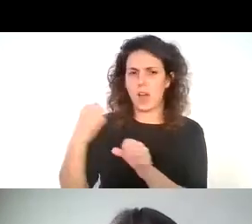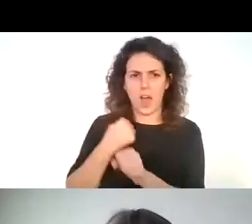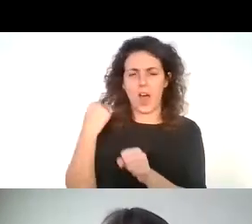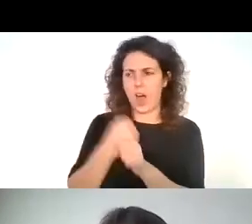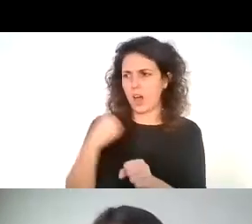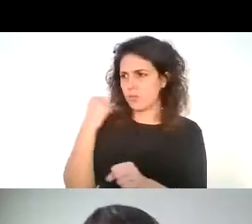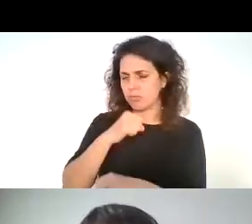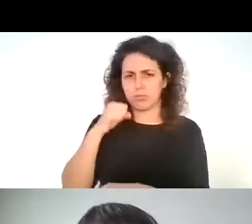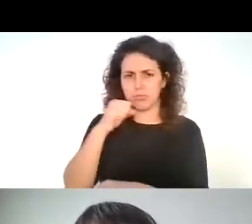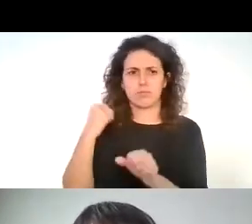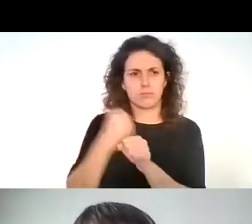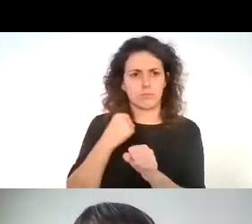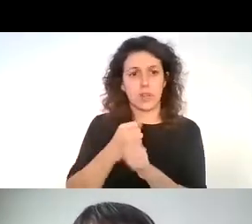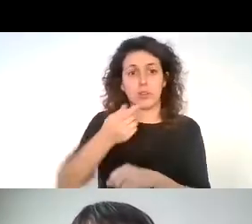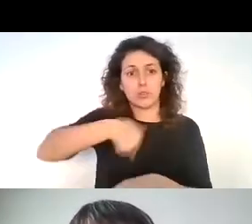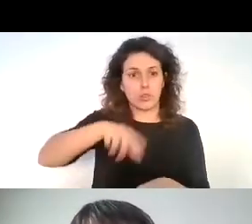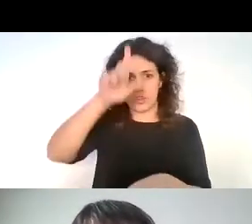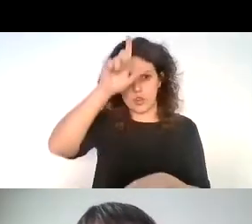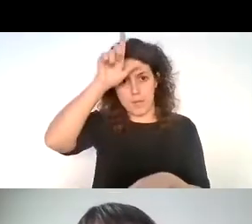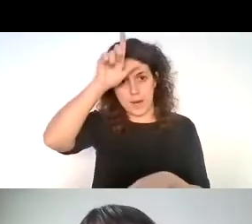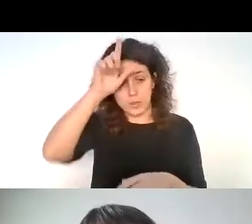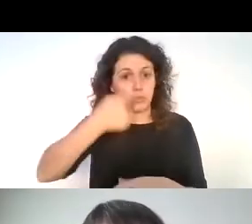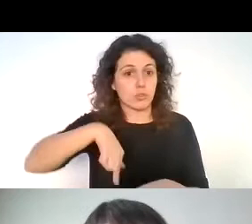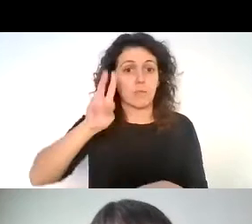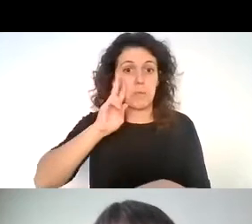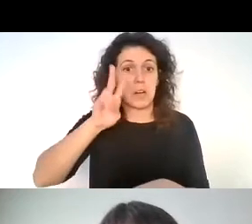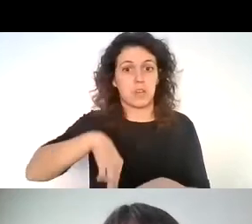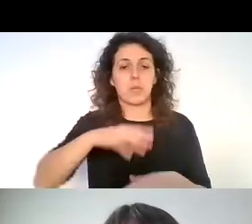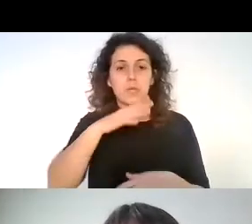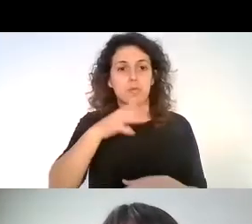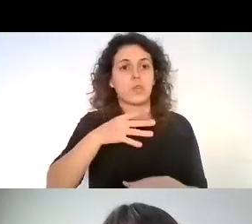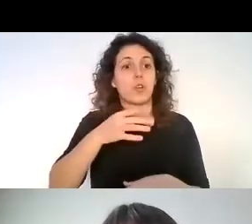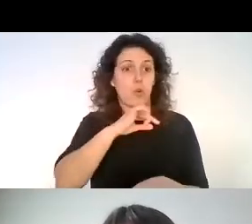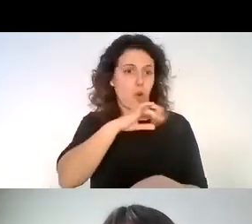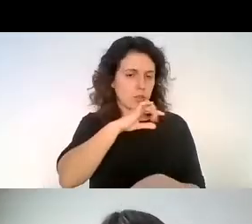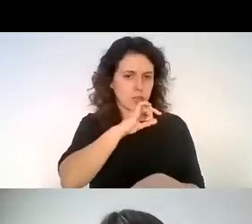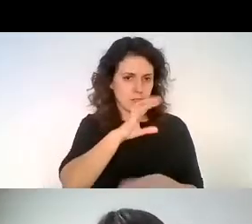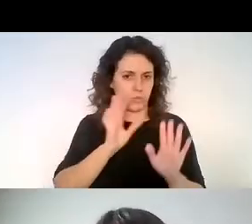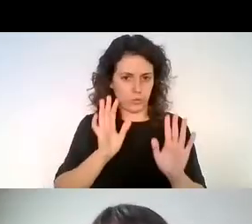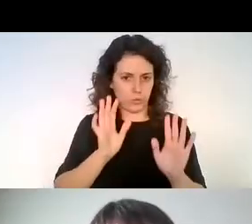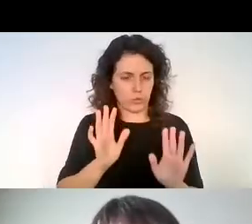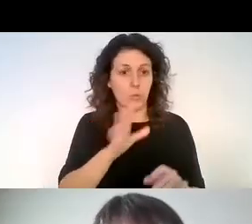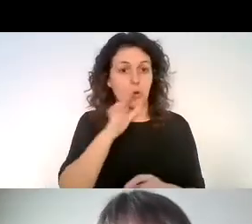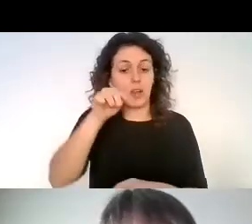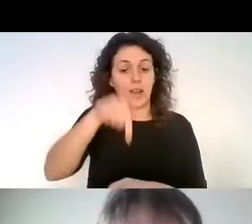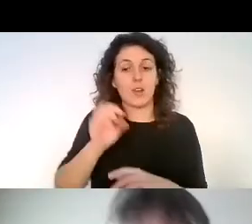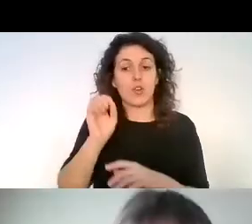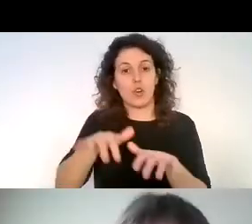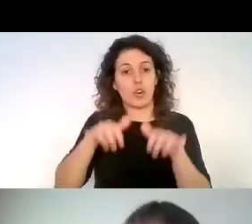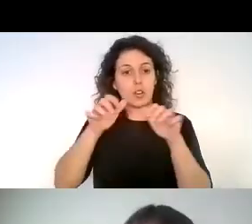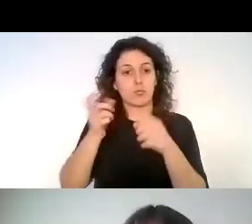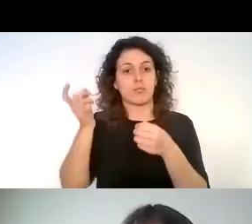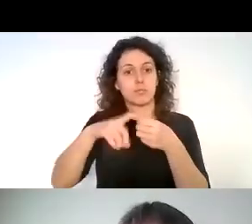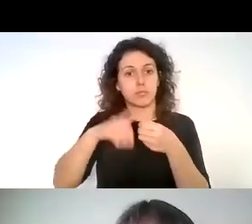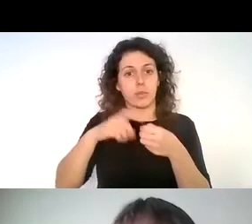En este aspecto somos muy novatos, ahí lo reconocemos y estamos muy contentos de poder estar aquí en el Congreso porque